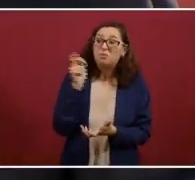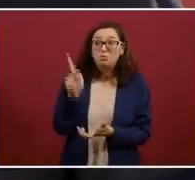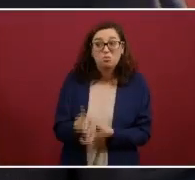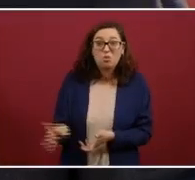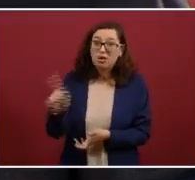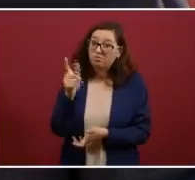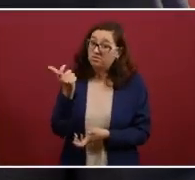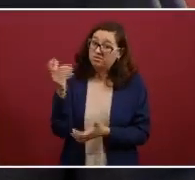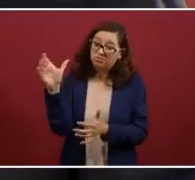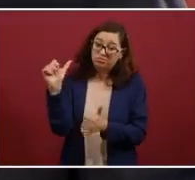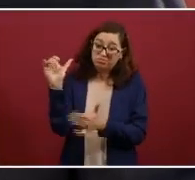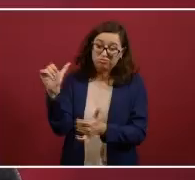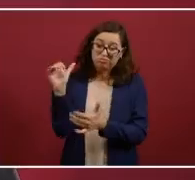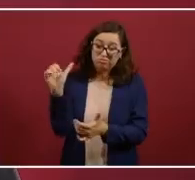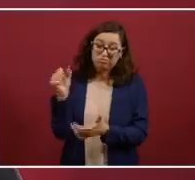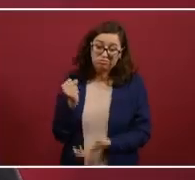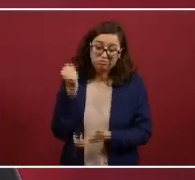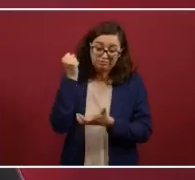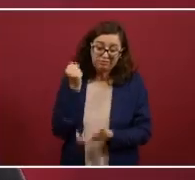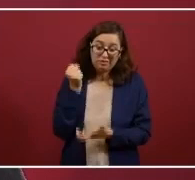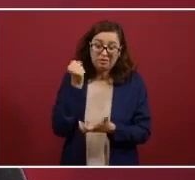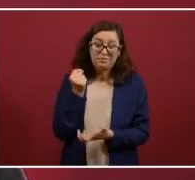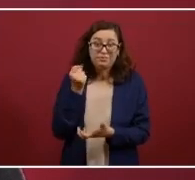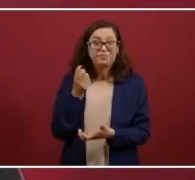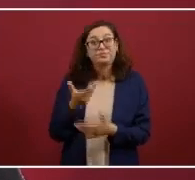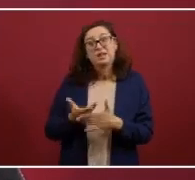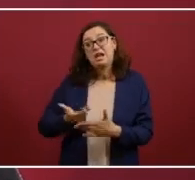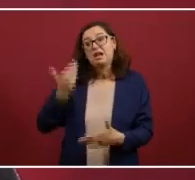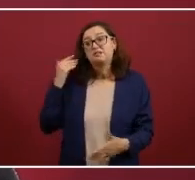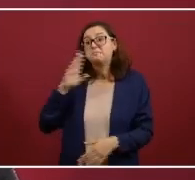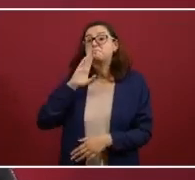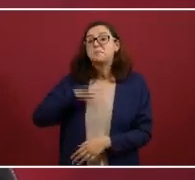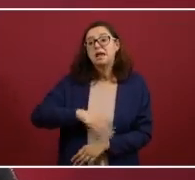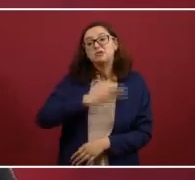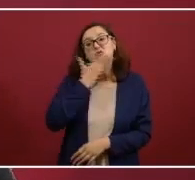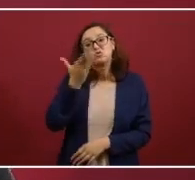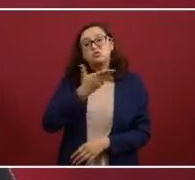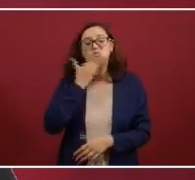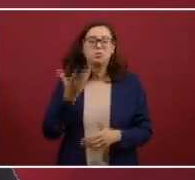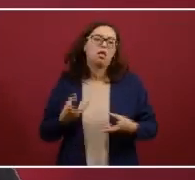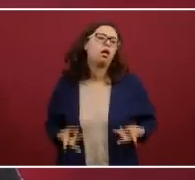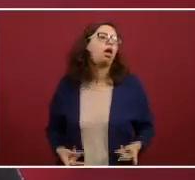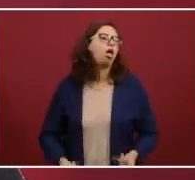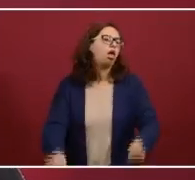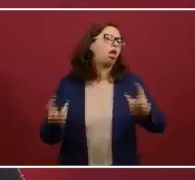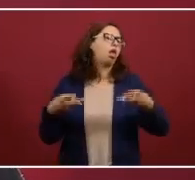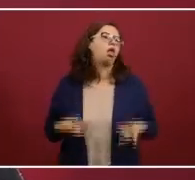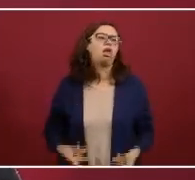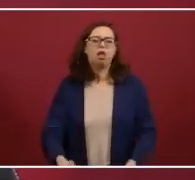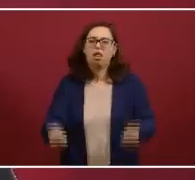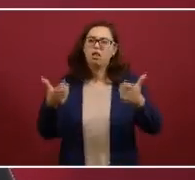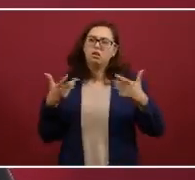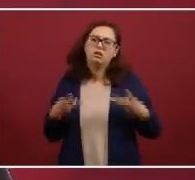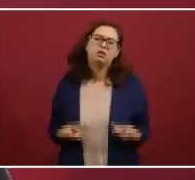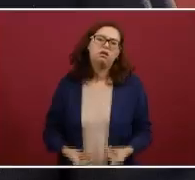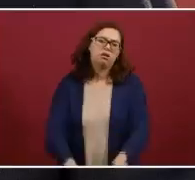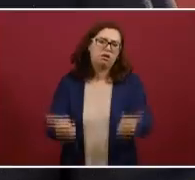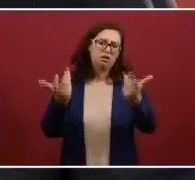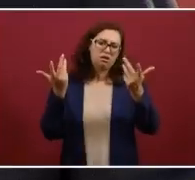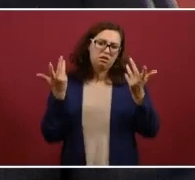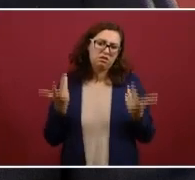pueblo, porque estaban muy mal acostumbrados al derroche, a los